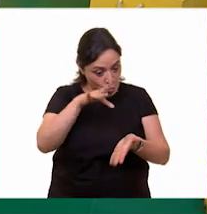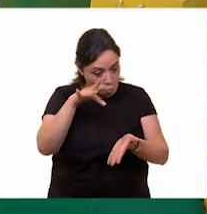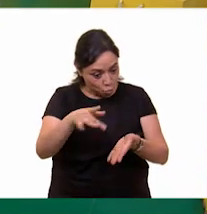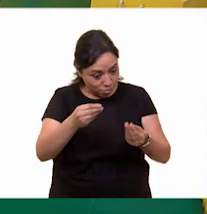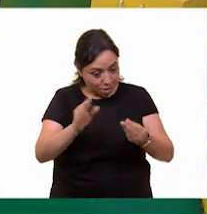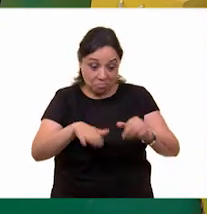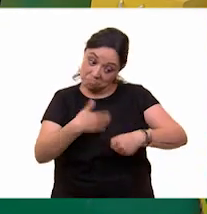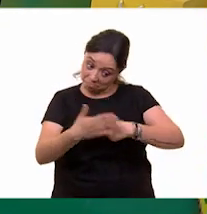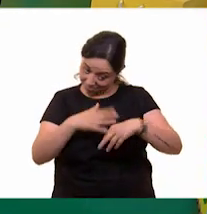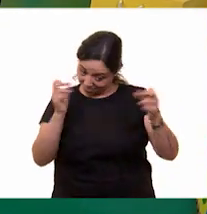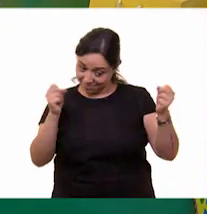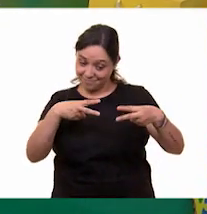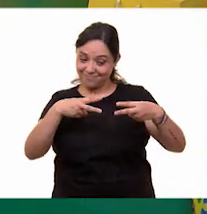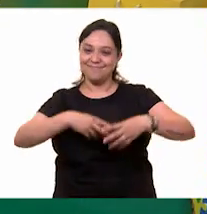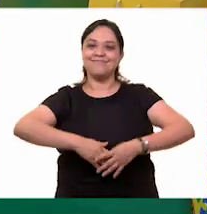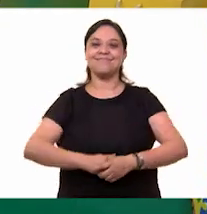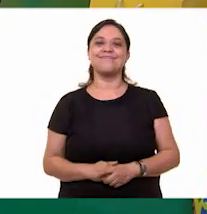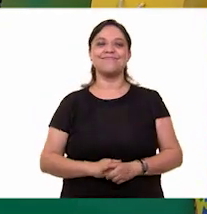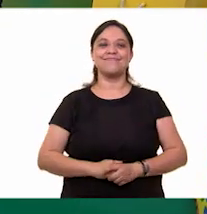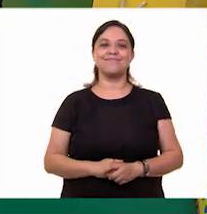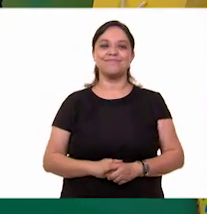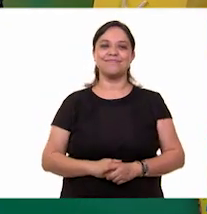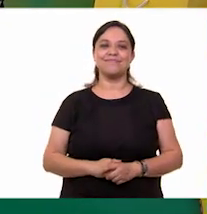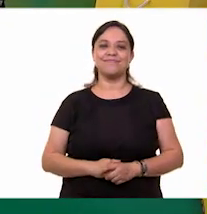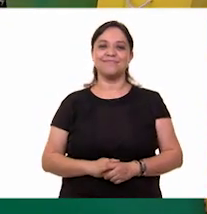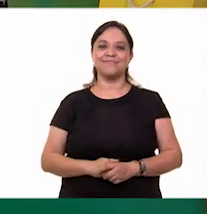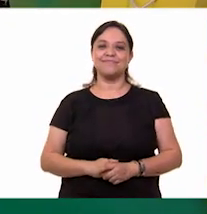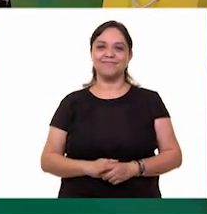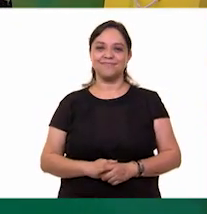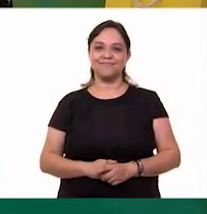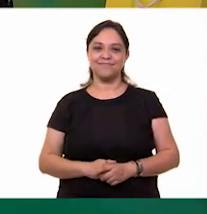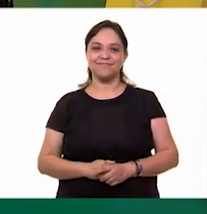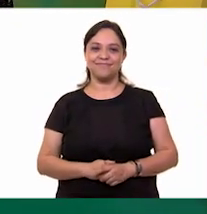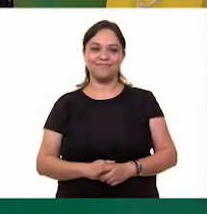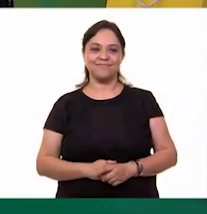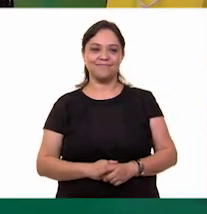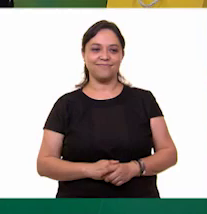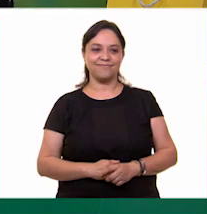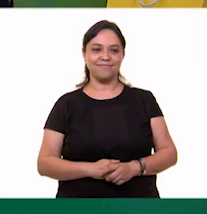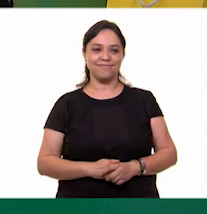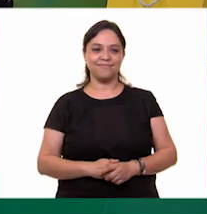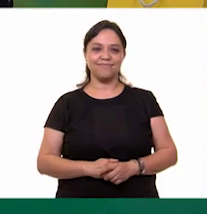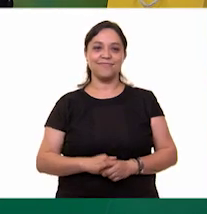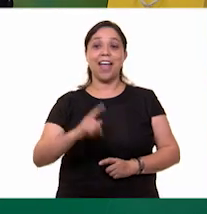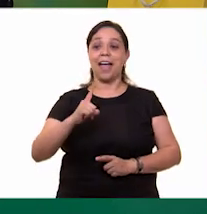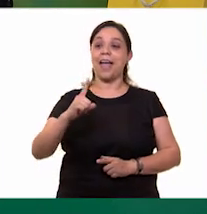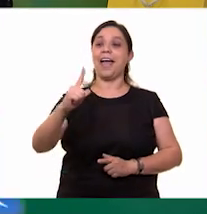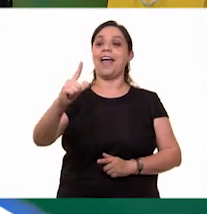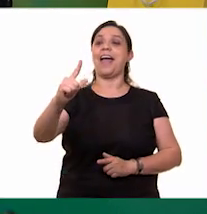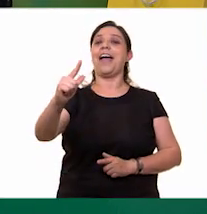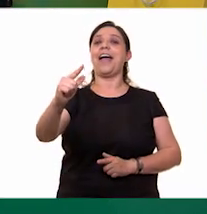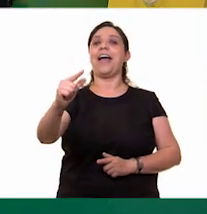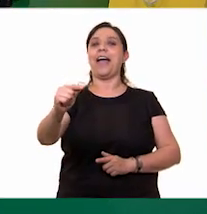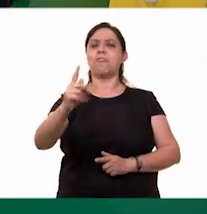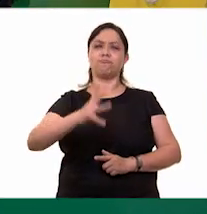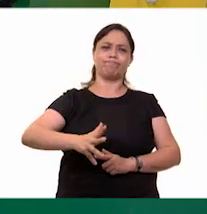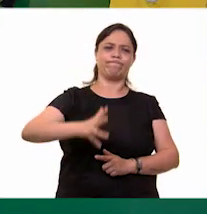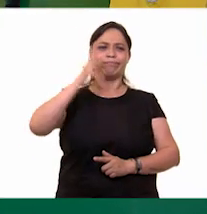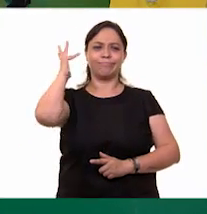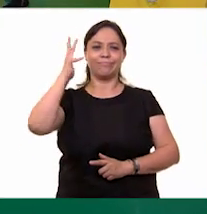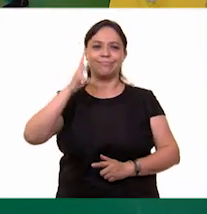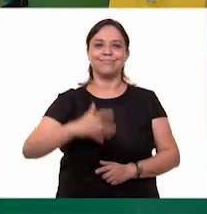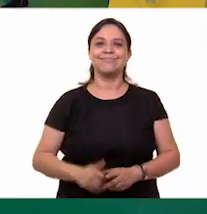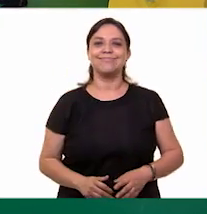verte pronto. Conduce con cuidado. Adiós. Allá va. ¿Te vaya bien? Es un bólido. Ay,